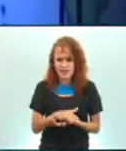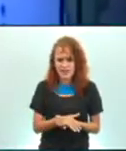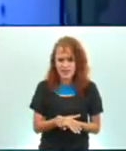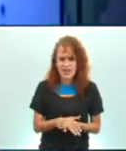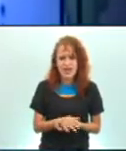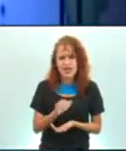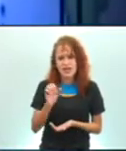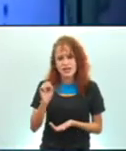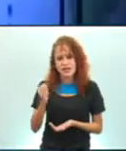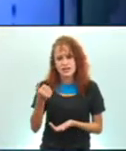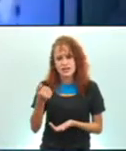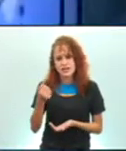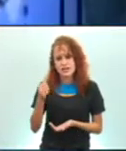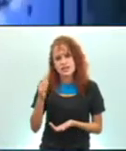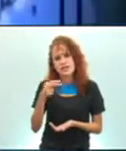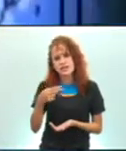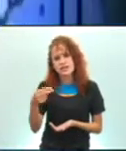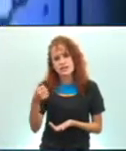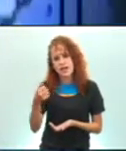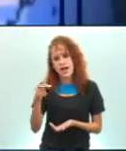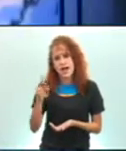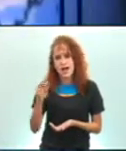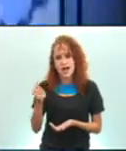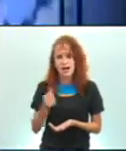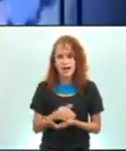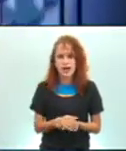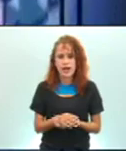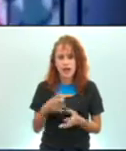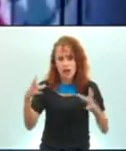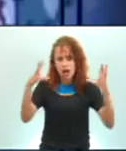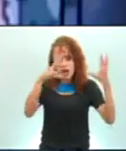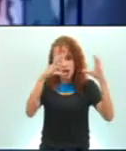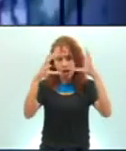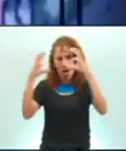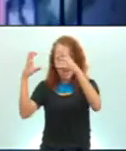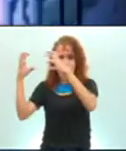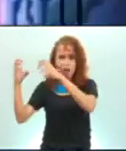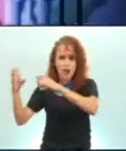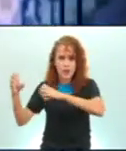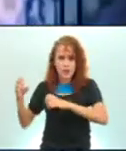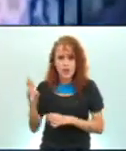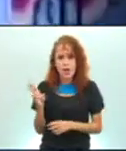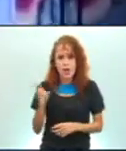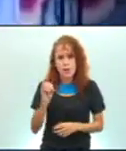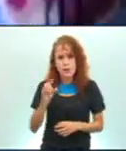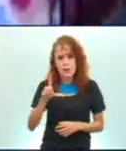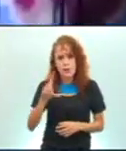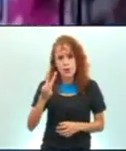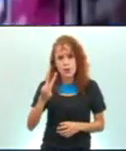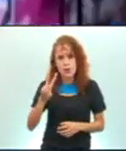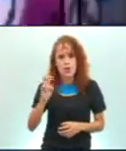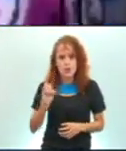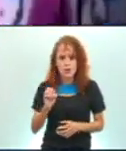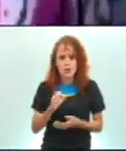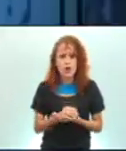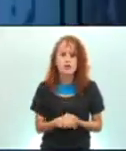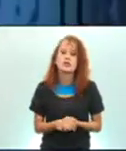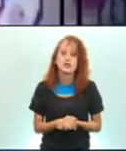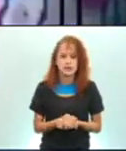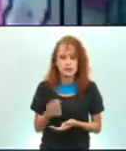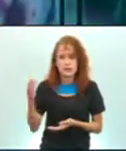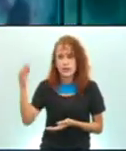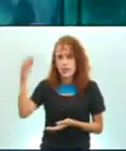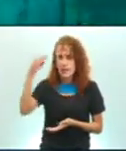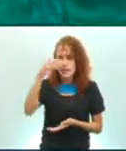africano. A partir de cambios en el clima, las nubes de polvo que contienen el hongo que los enferma hacen un